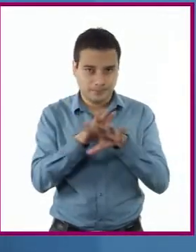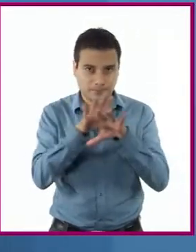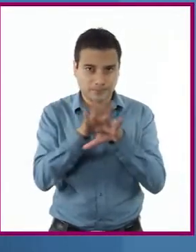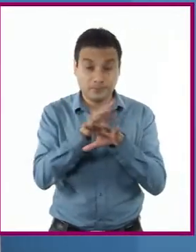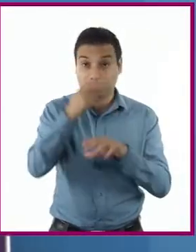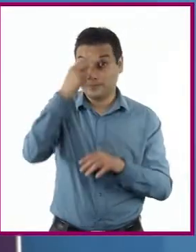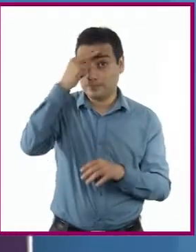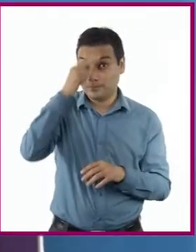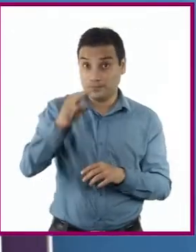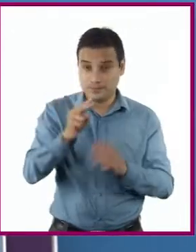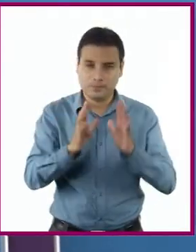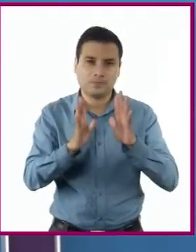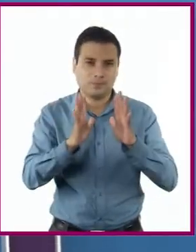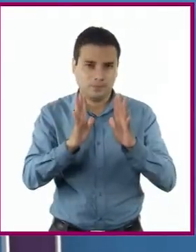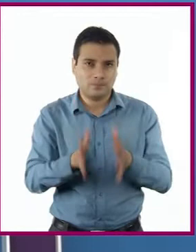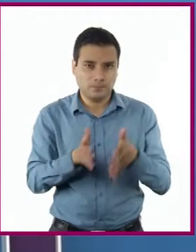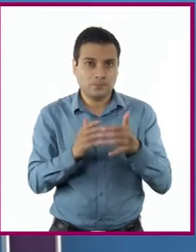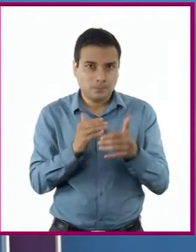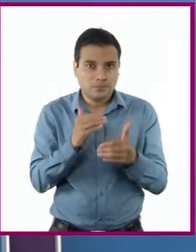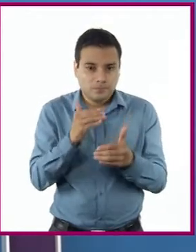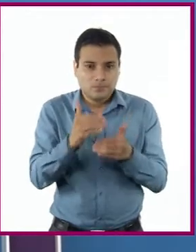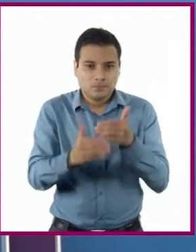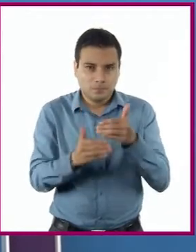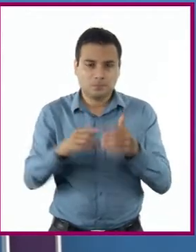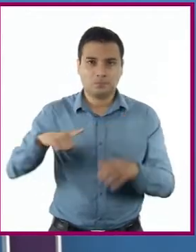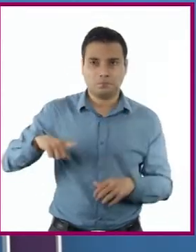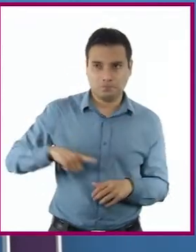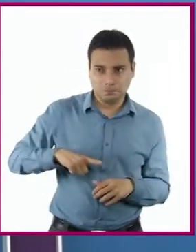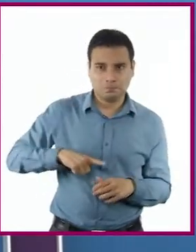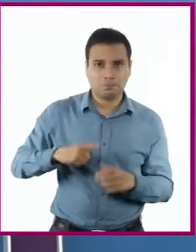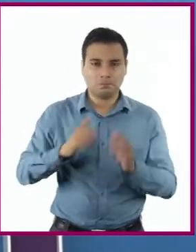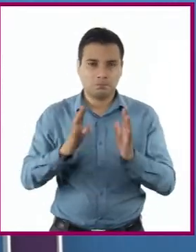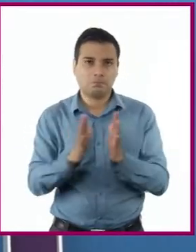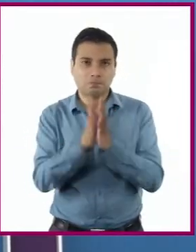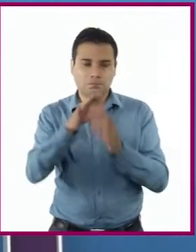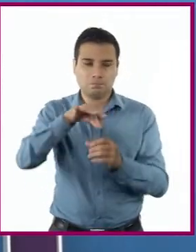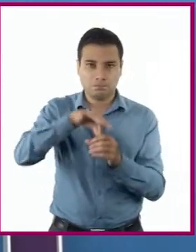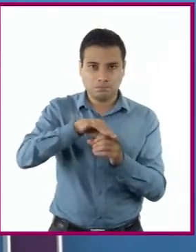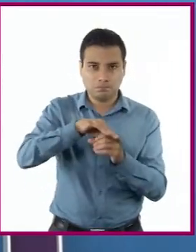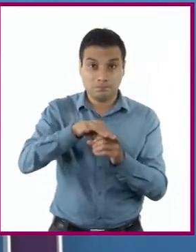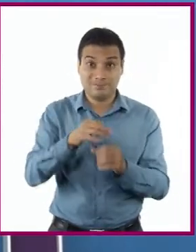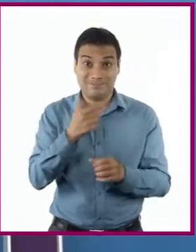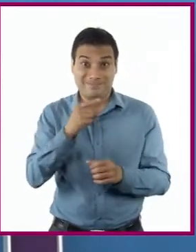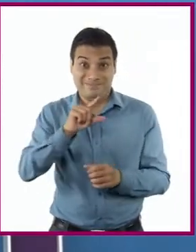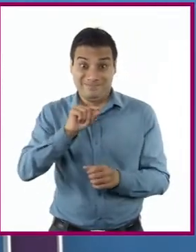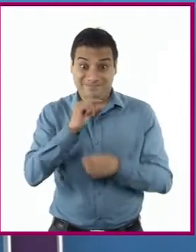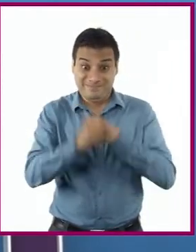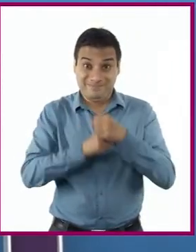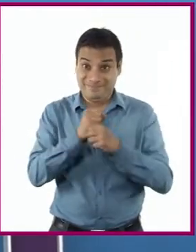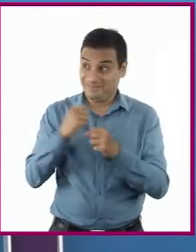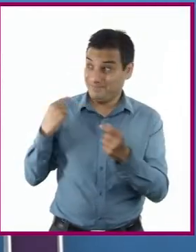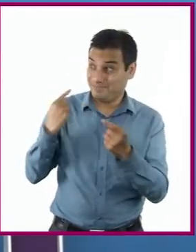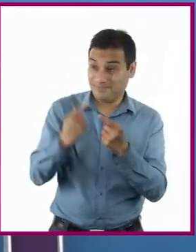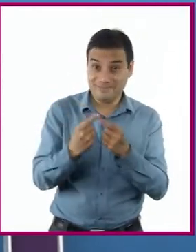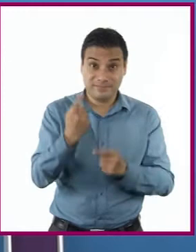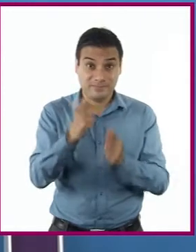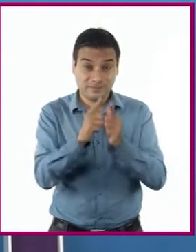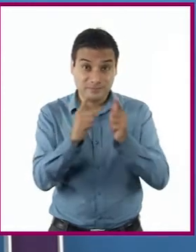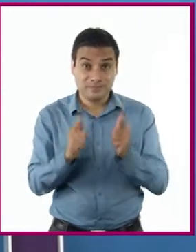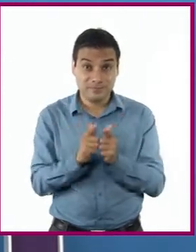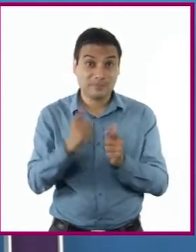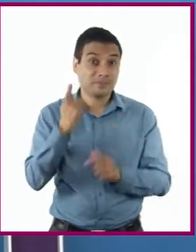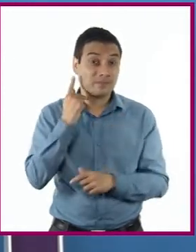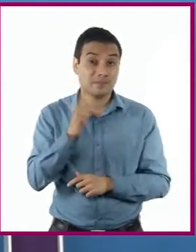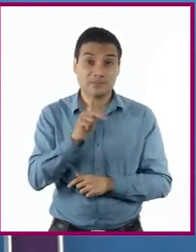México consolidó su camino hacia la alternancia política. Durante 7 décadas, fue un país gobernado por un solo partido, el